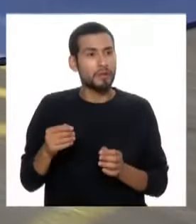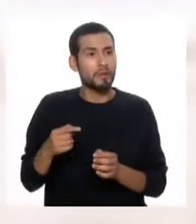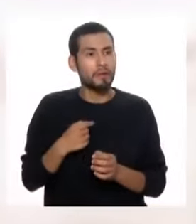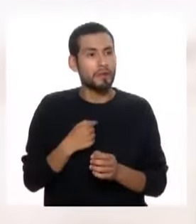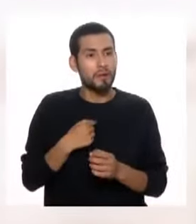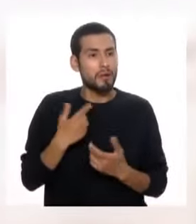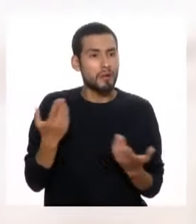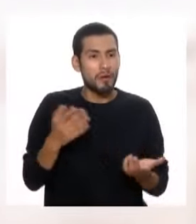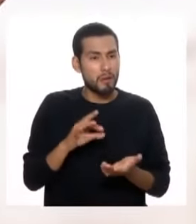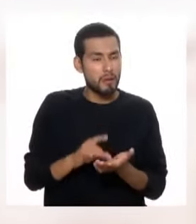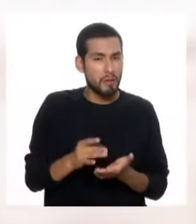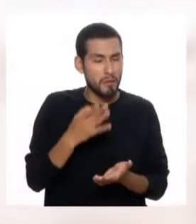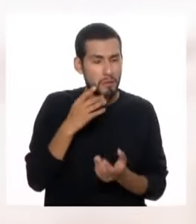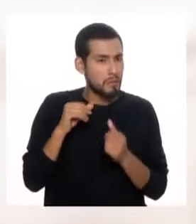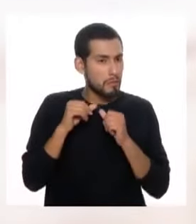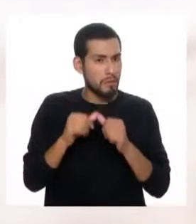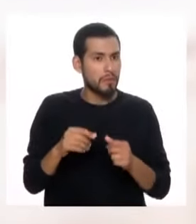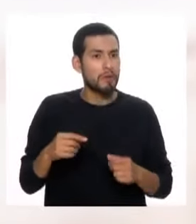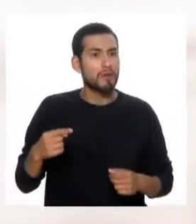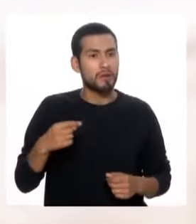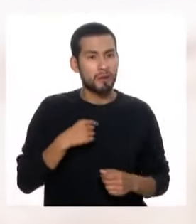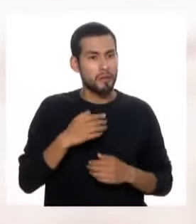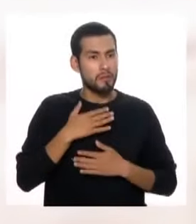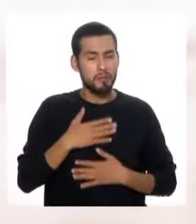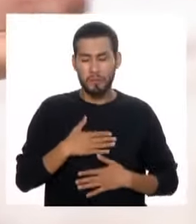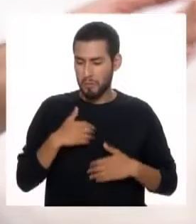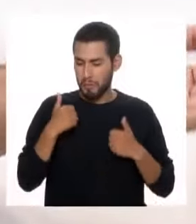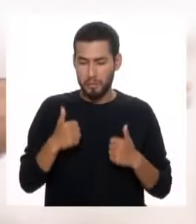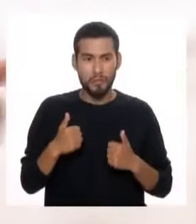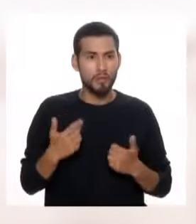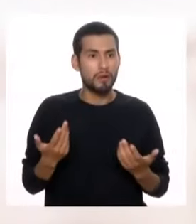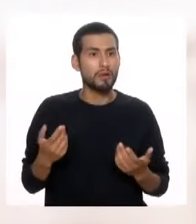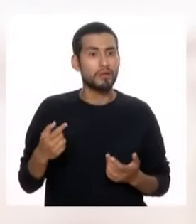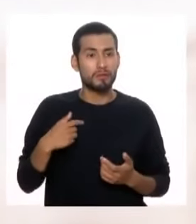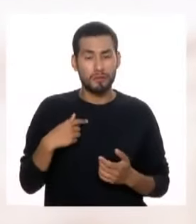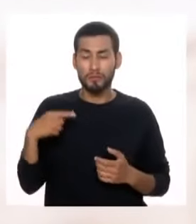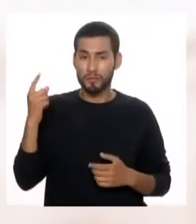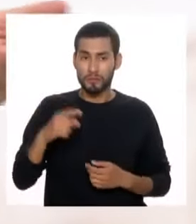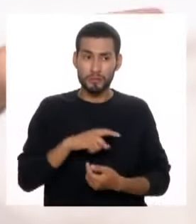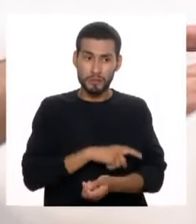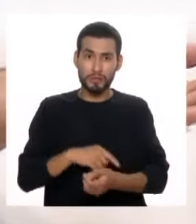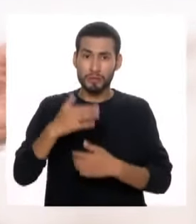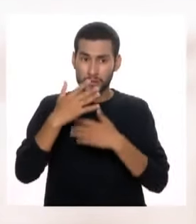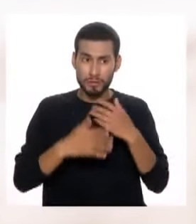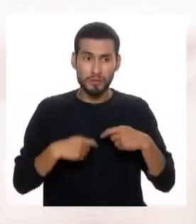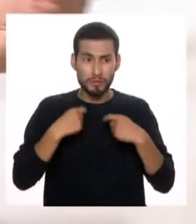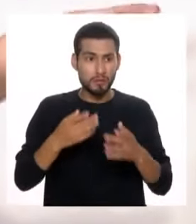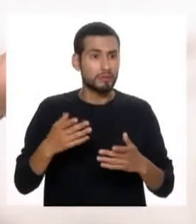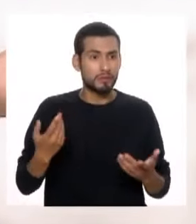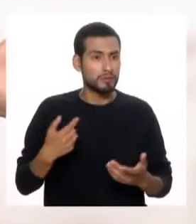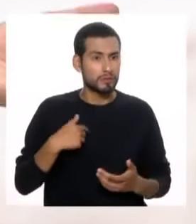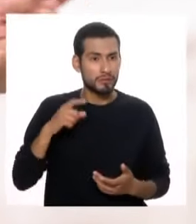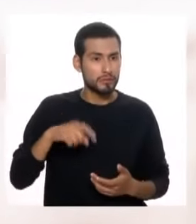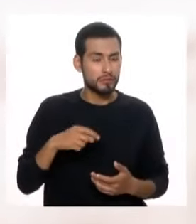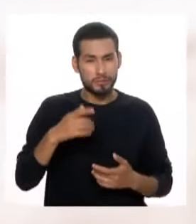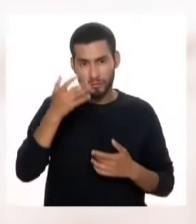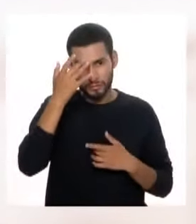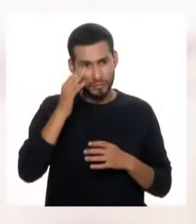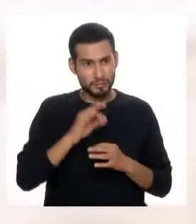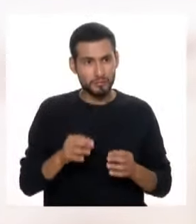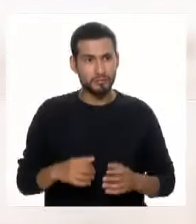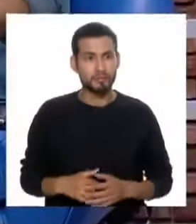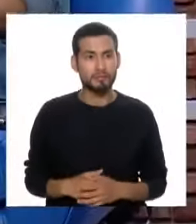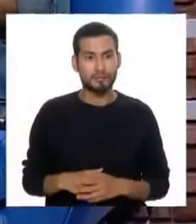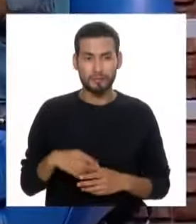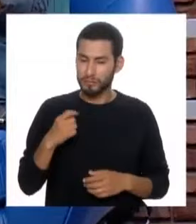No he tomado medicación en mi vida. Yo creo que como tenemos que donar sangre cada 3 meses, no tenemos tiempo de enfermarnos. Claro, claro,